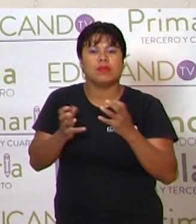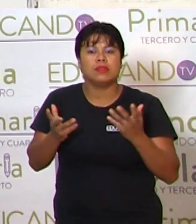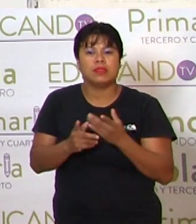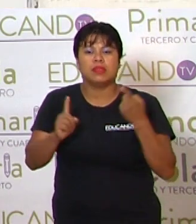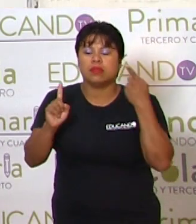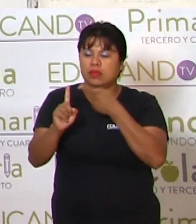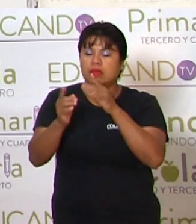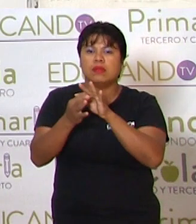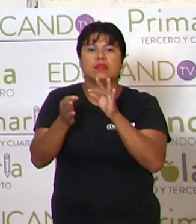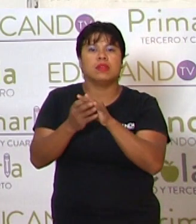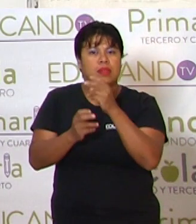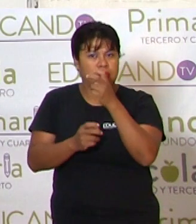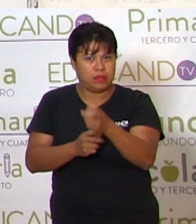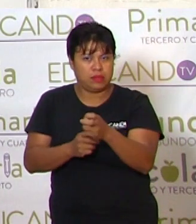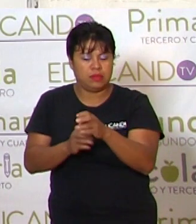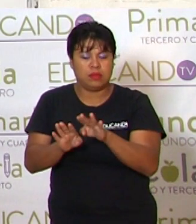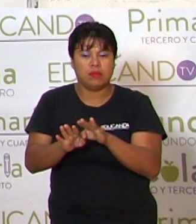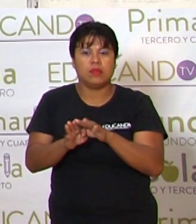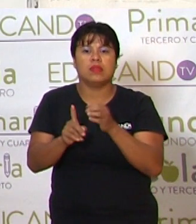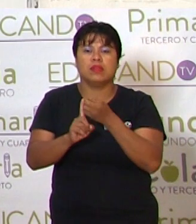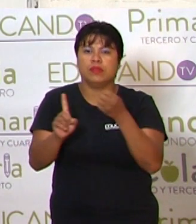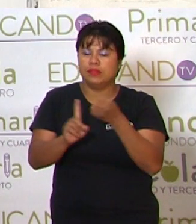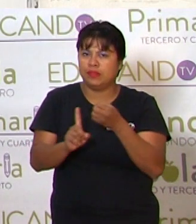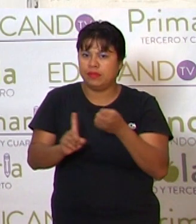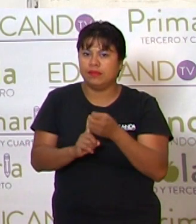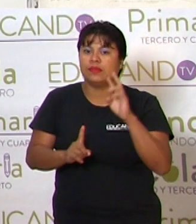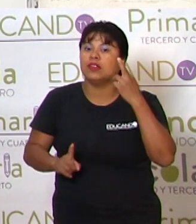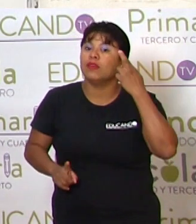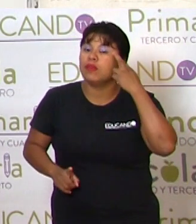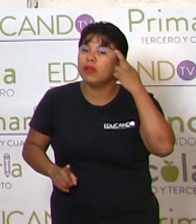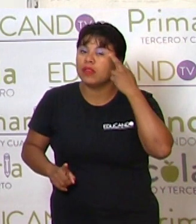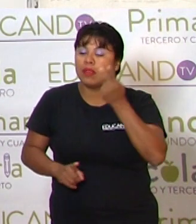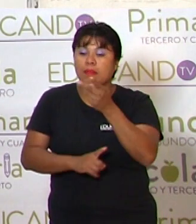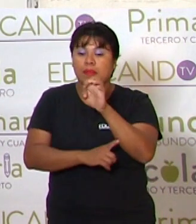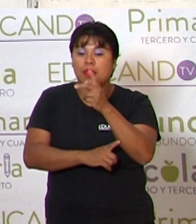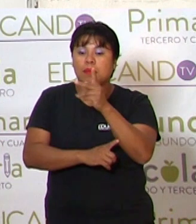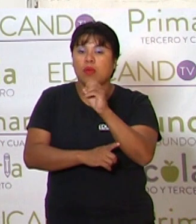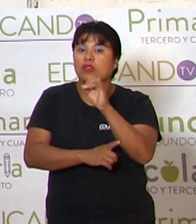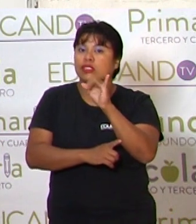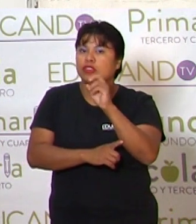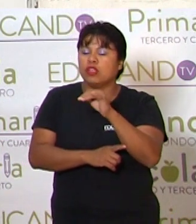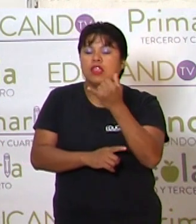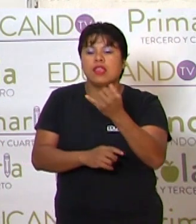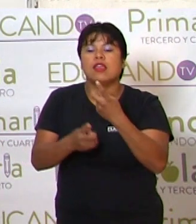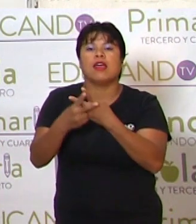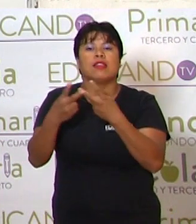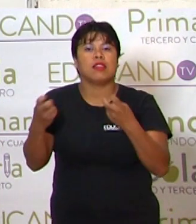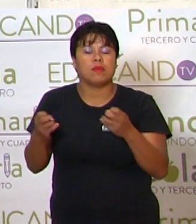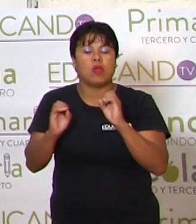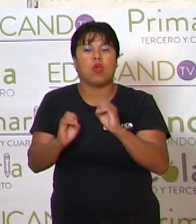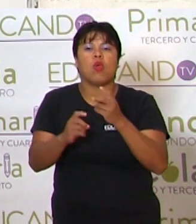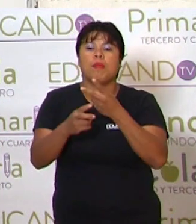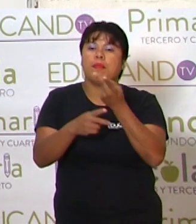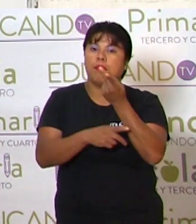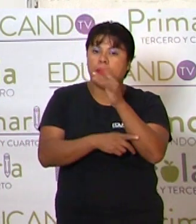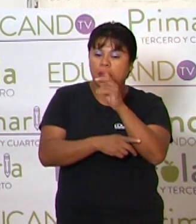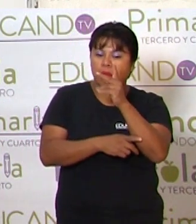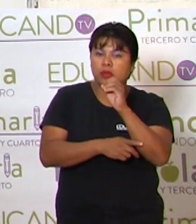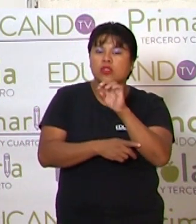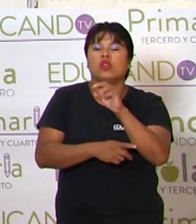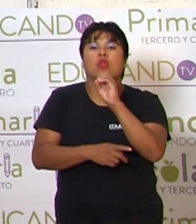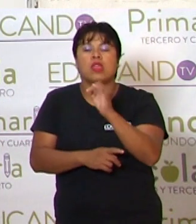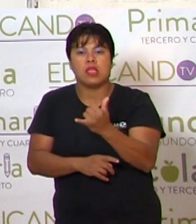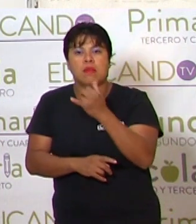estás haciendo referencia en esta parte de las oraciones. Recuerda, preposición y adjetivo o preposición